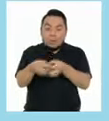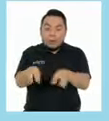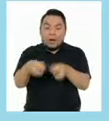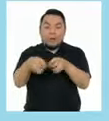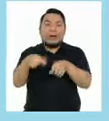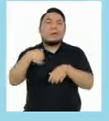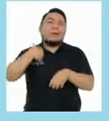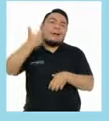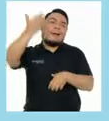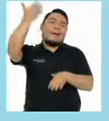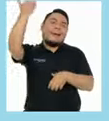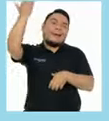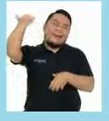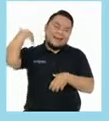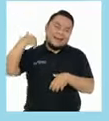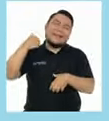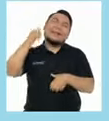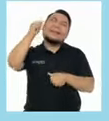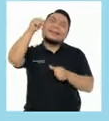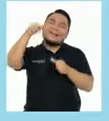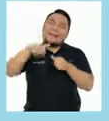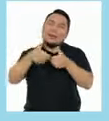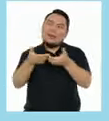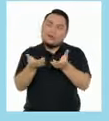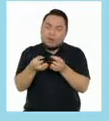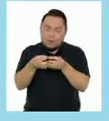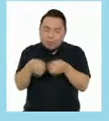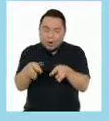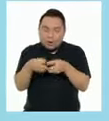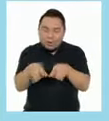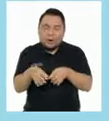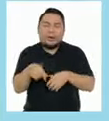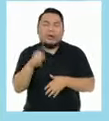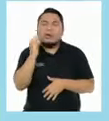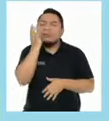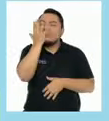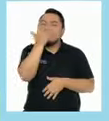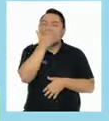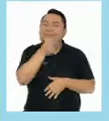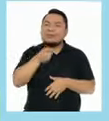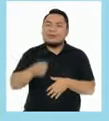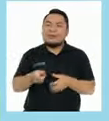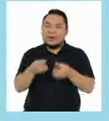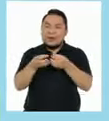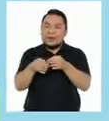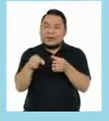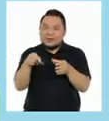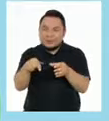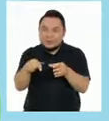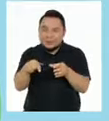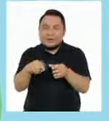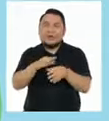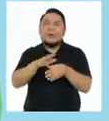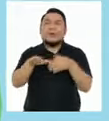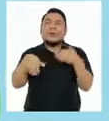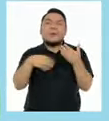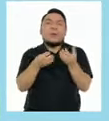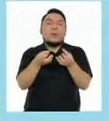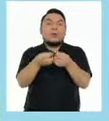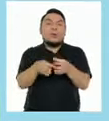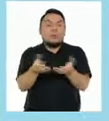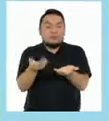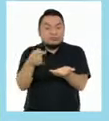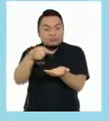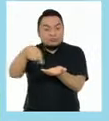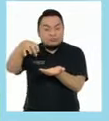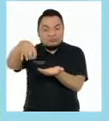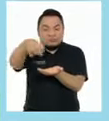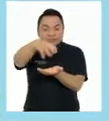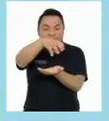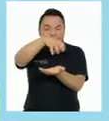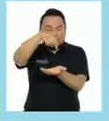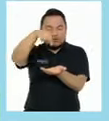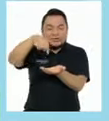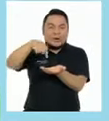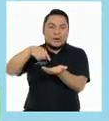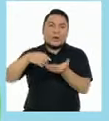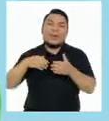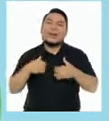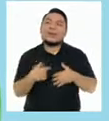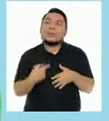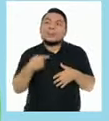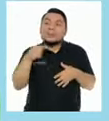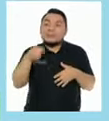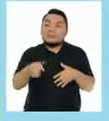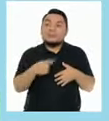nido. Eran tan bonitos, todos pelados y comelones. tenían los